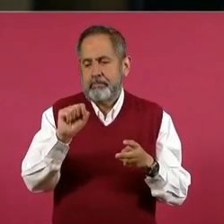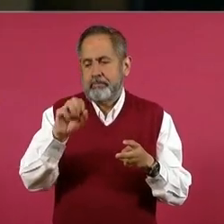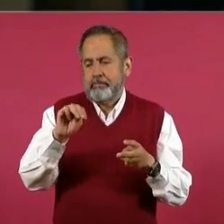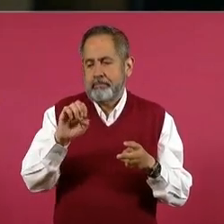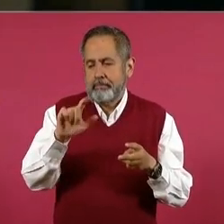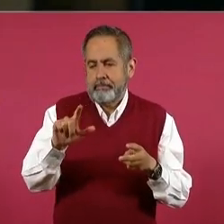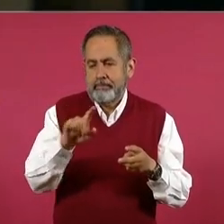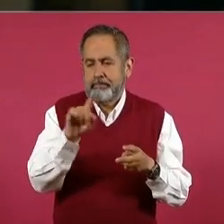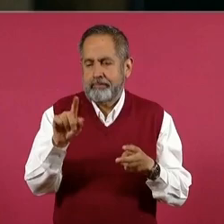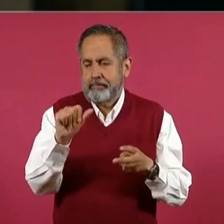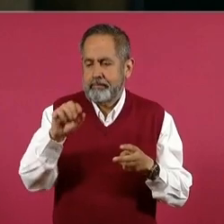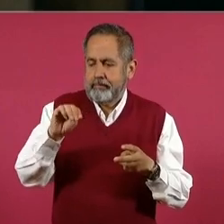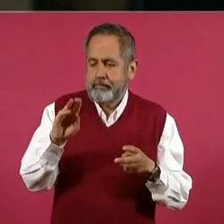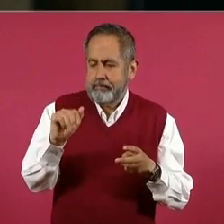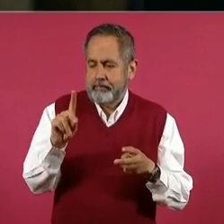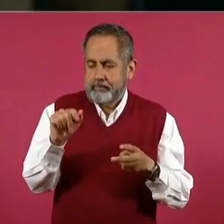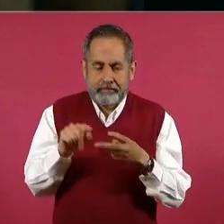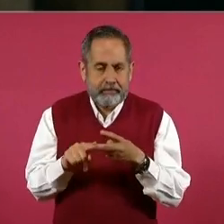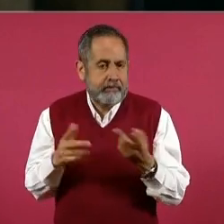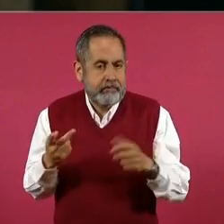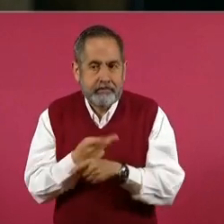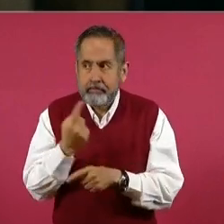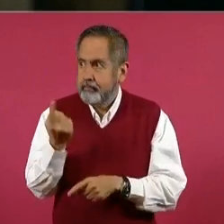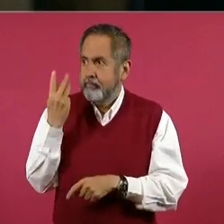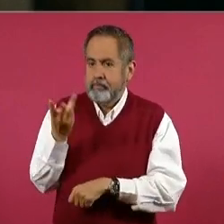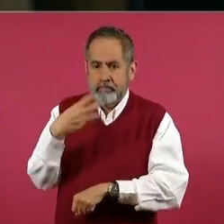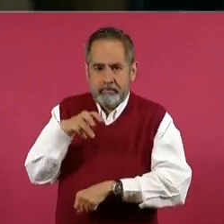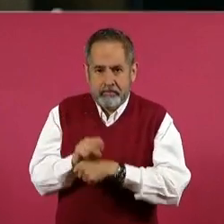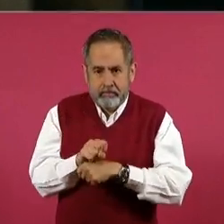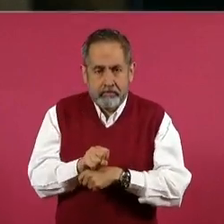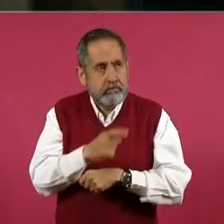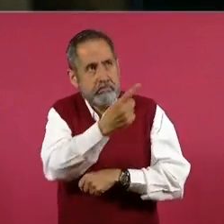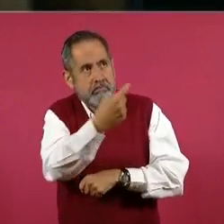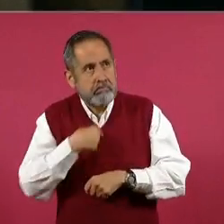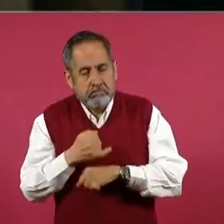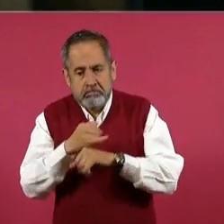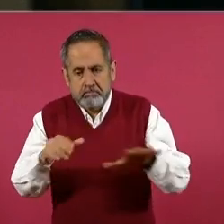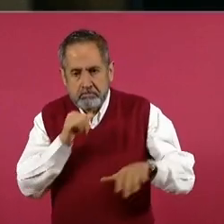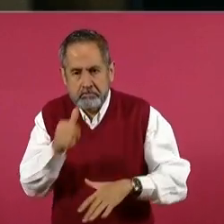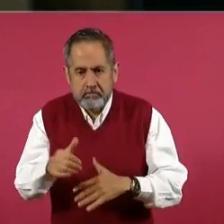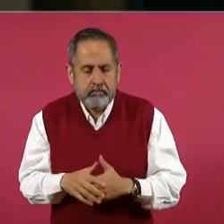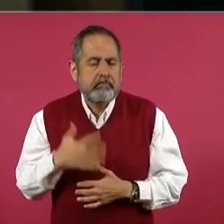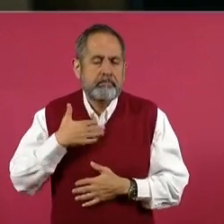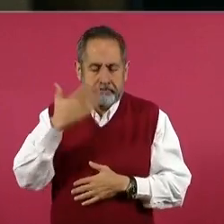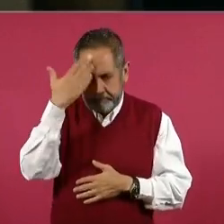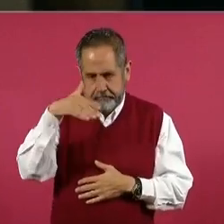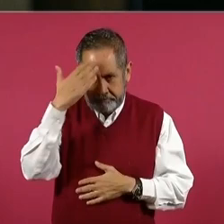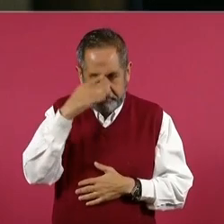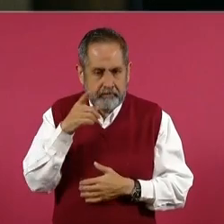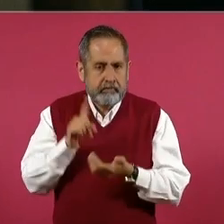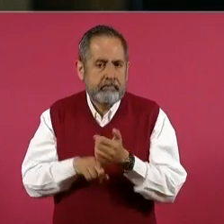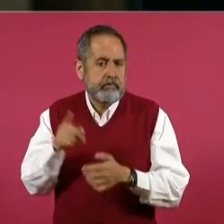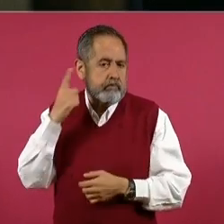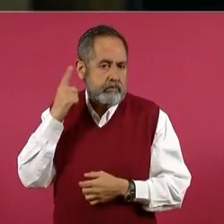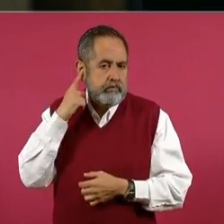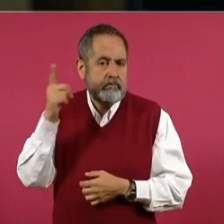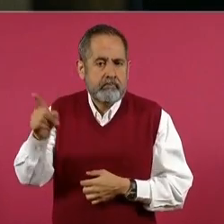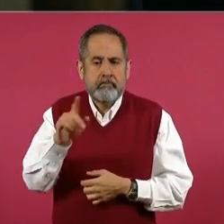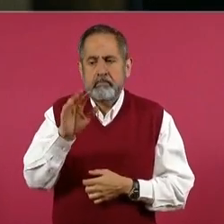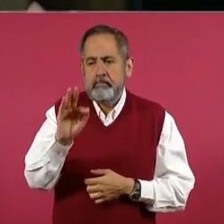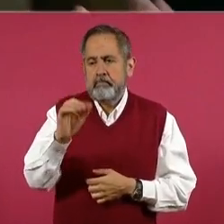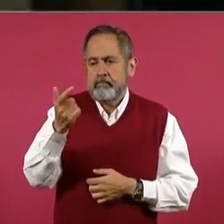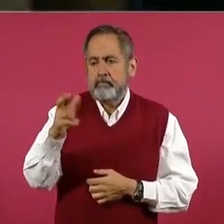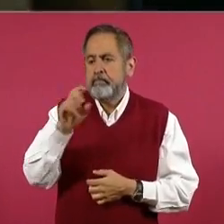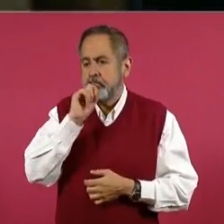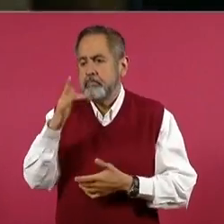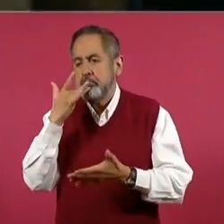3 semanas, como mencioné ayer, pues sigue sin haber esta información. Sabemos ya que la Fiscalía también hizo lo propio con el Departamento de